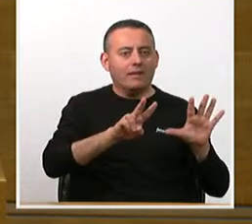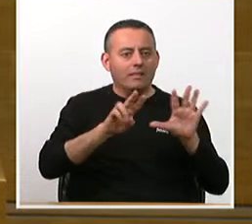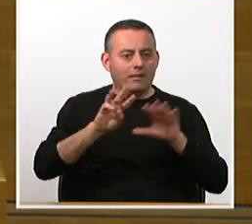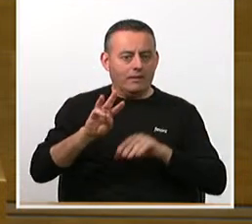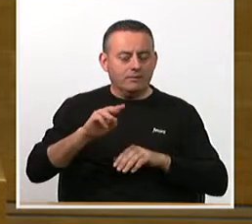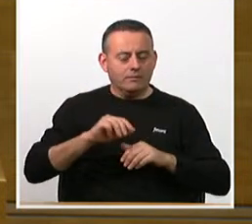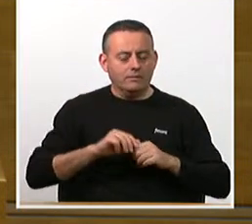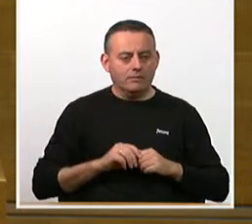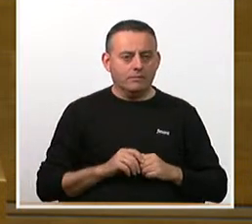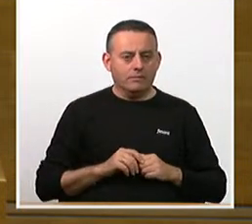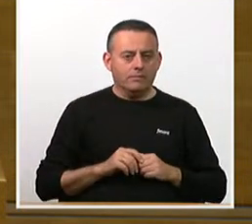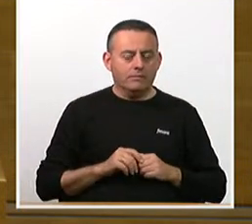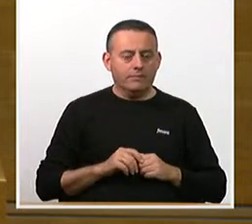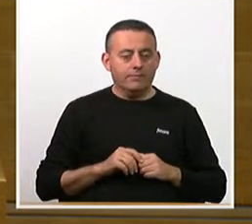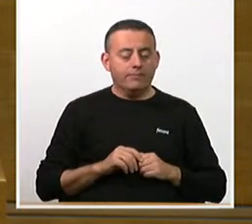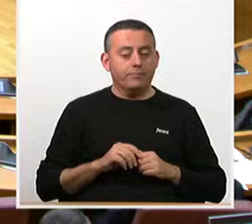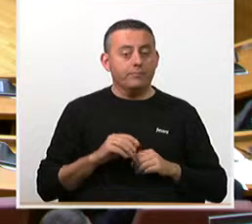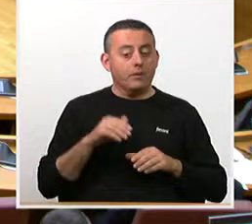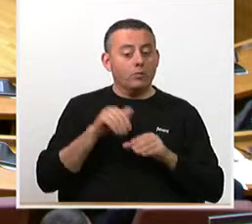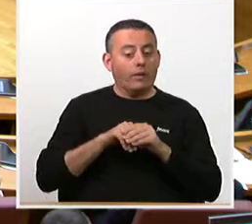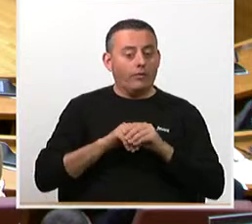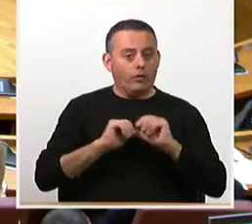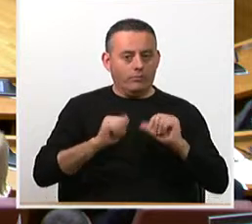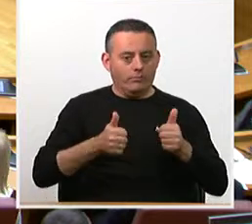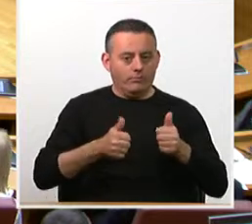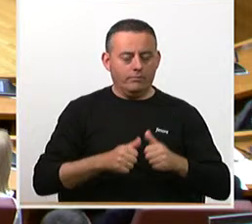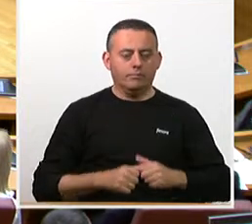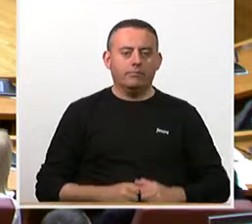11673 comienza la